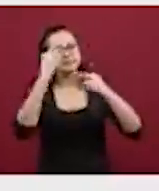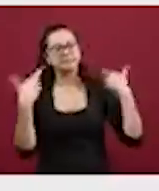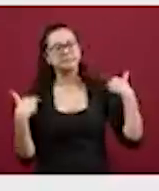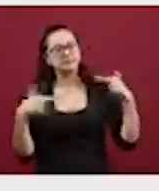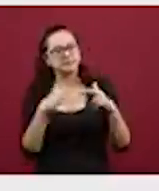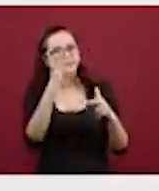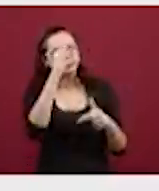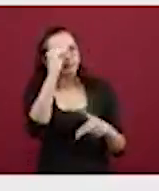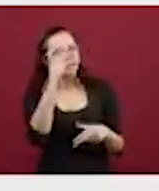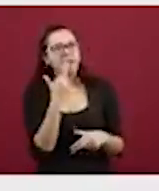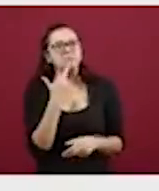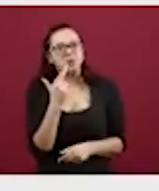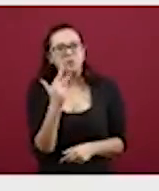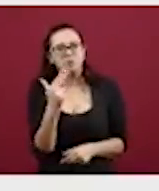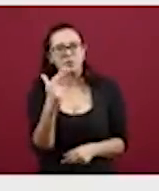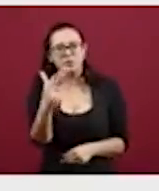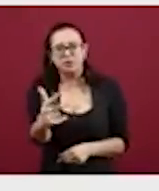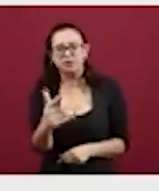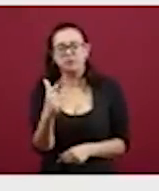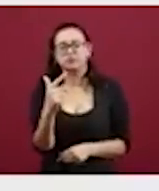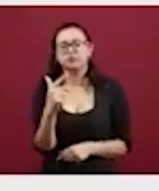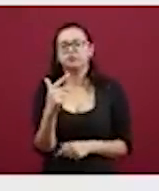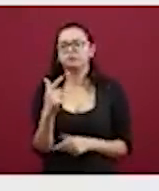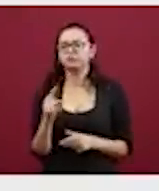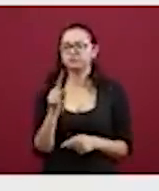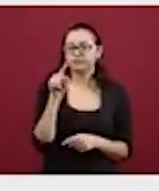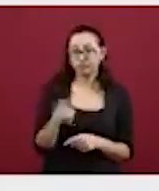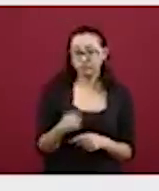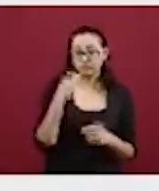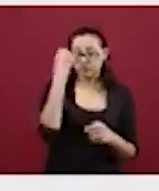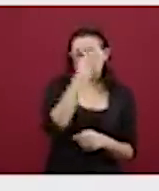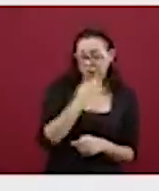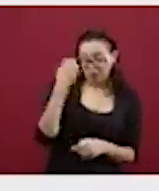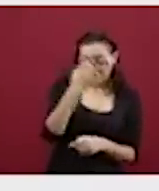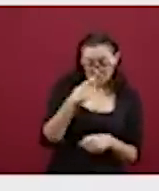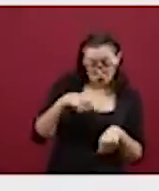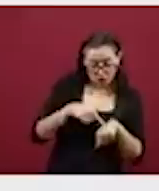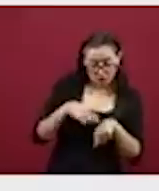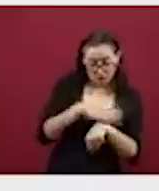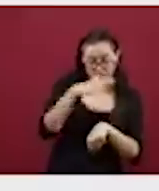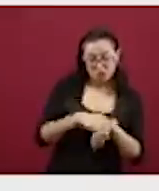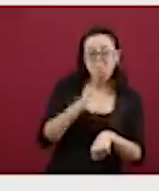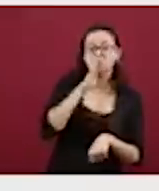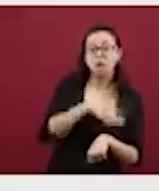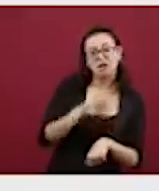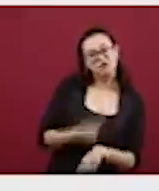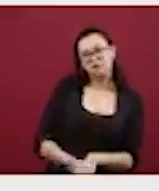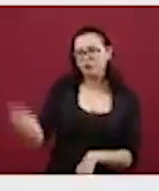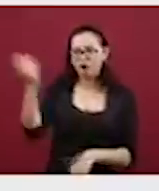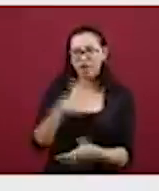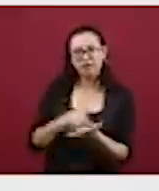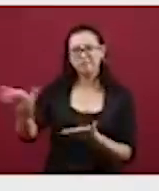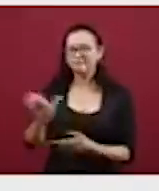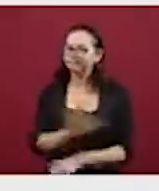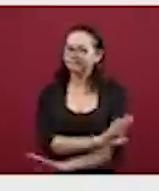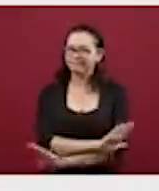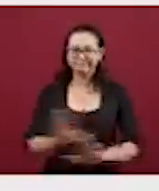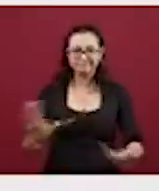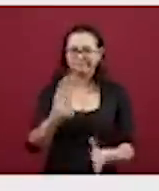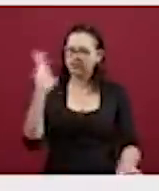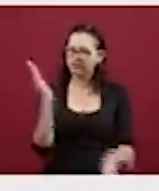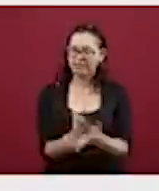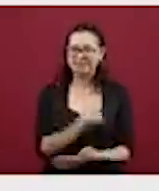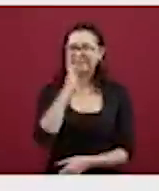habrá ninguna liga entre evaluación y permanencia en el empleo. Explícitamente en la iniciativa queda